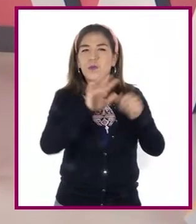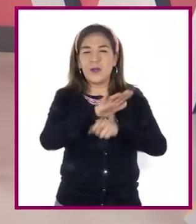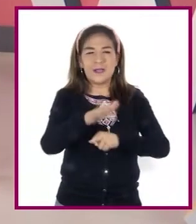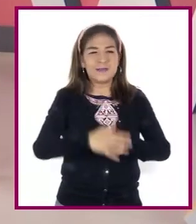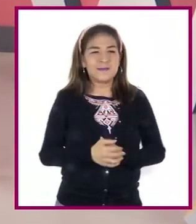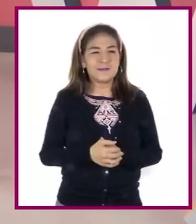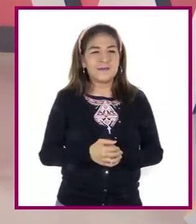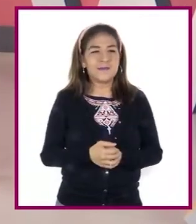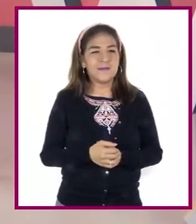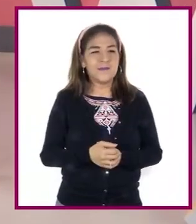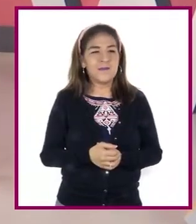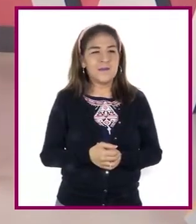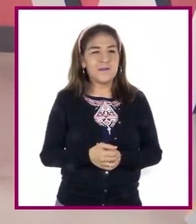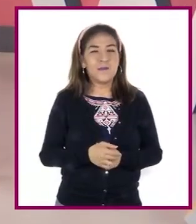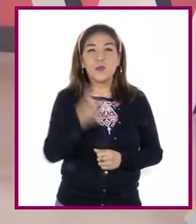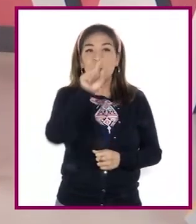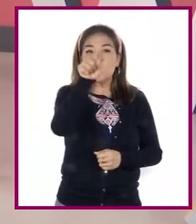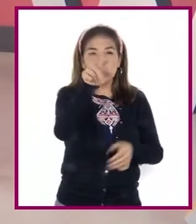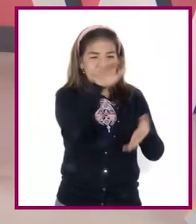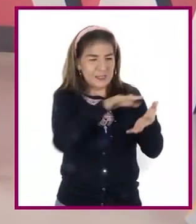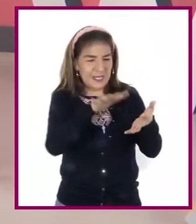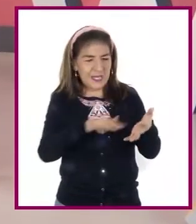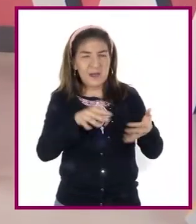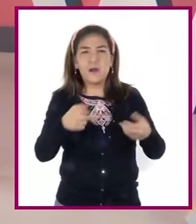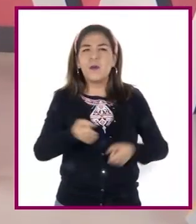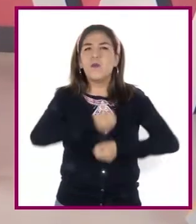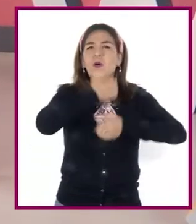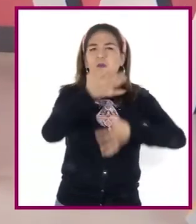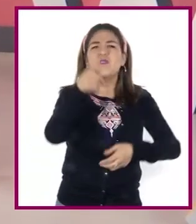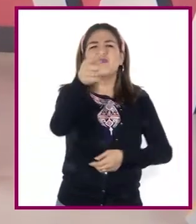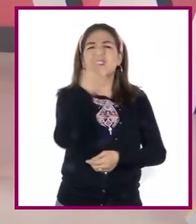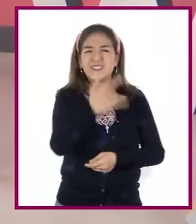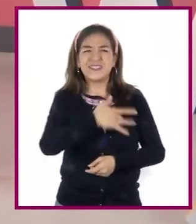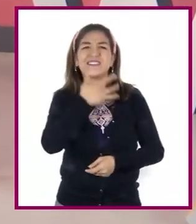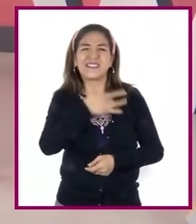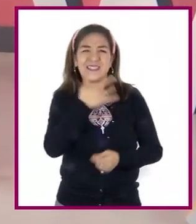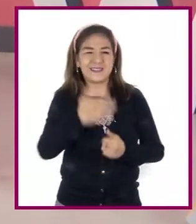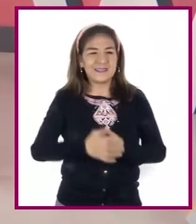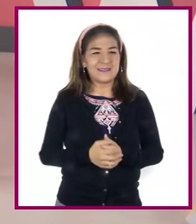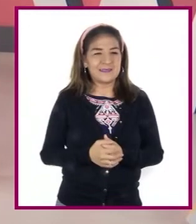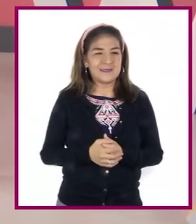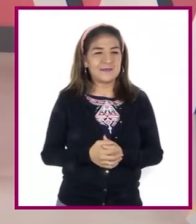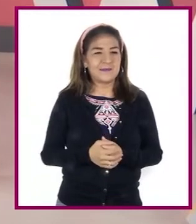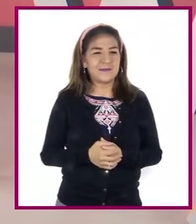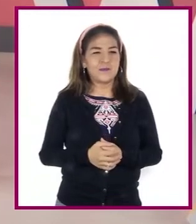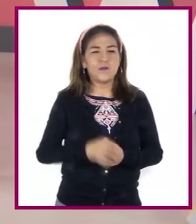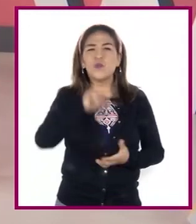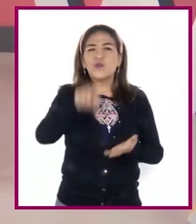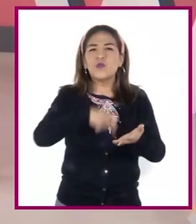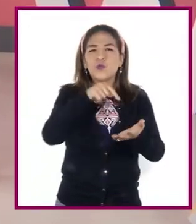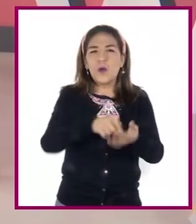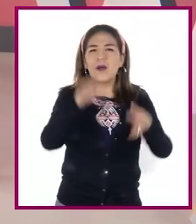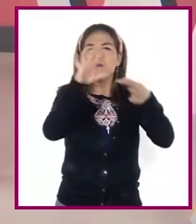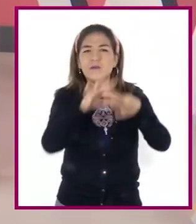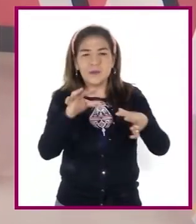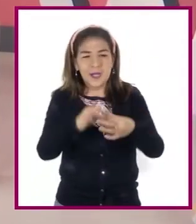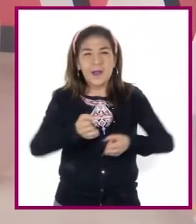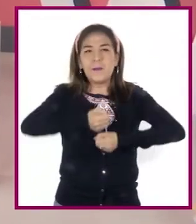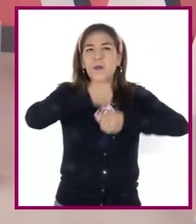1. ¿Qué sentiste al leer el poema? 2. ¿Cómo es el lugar donde se desarrolla el